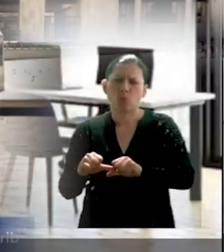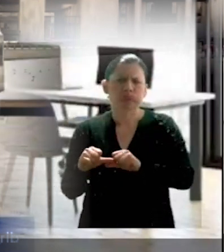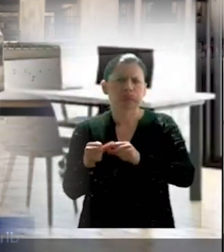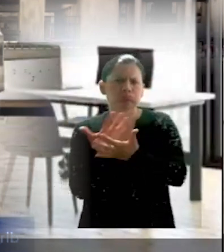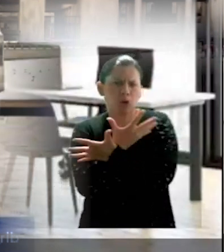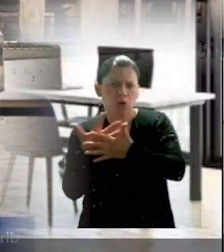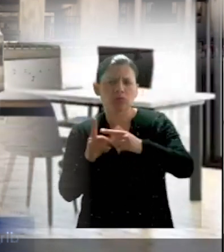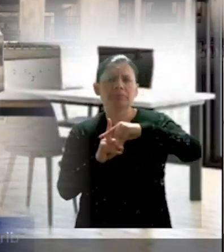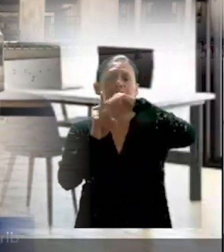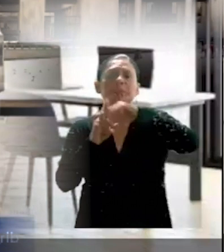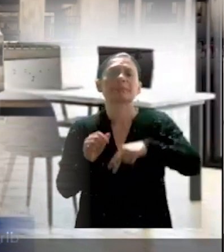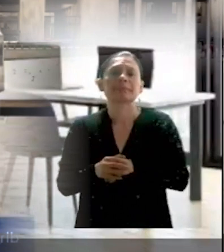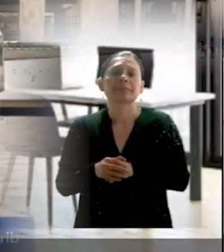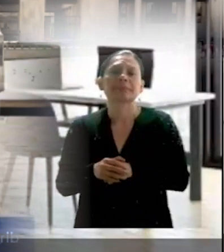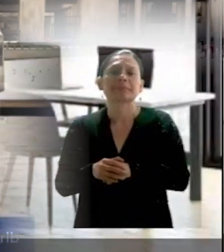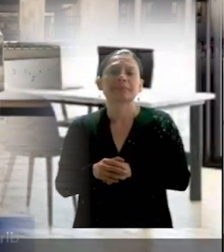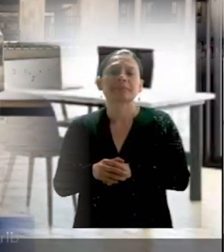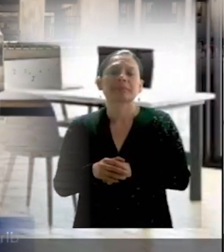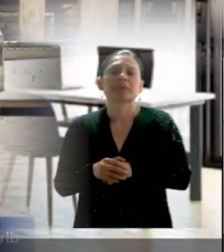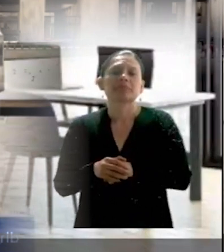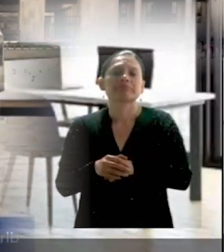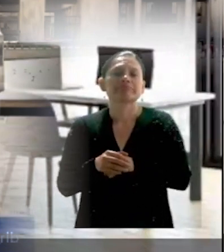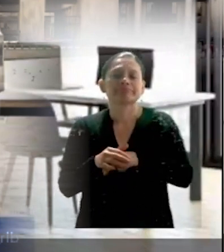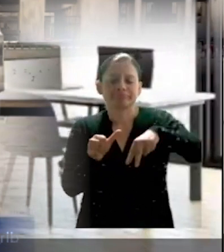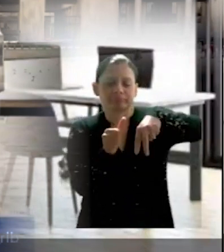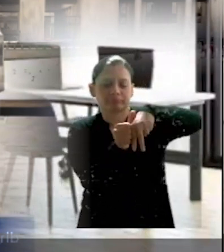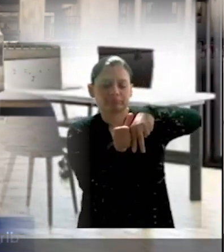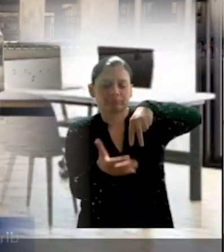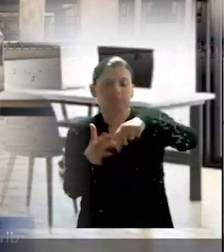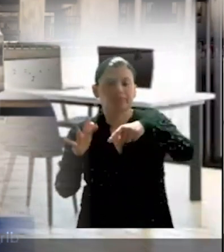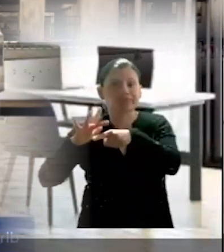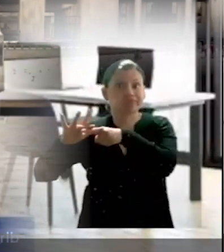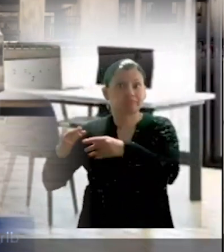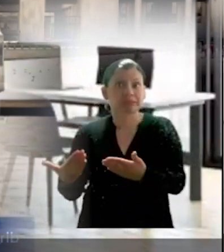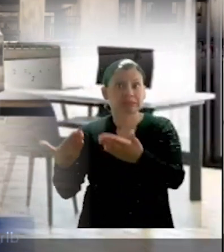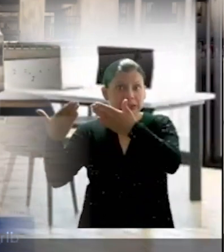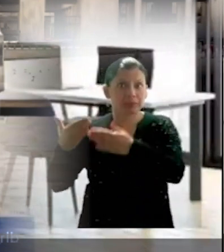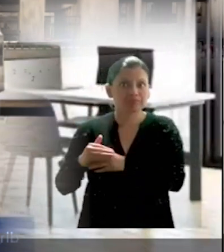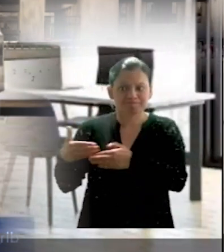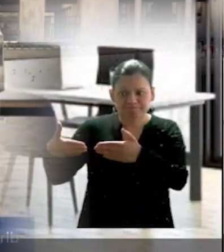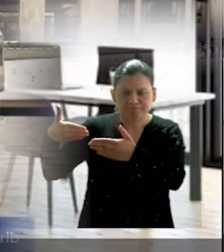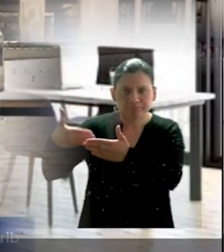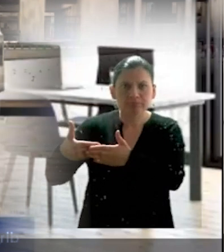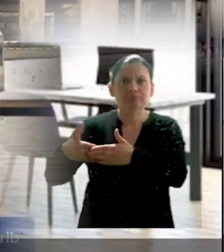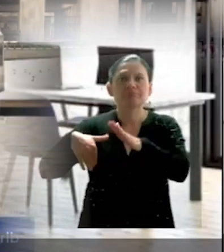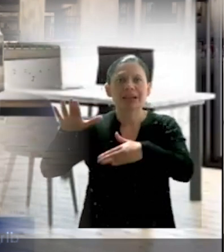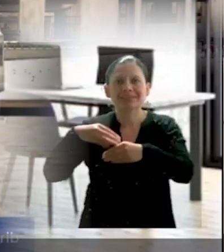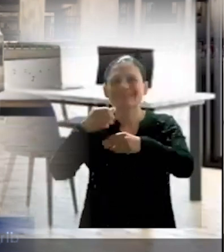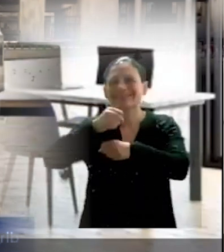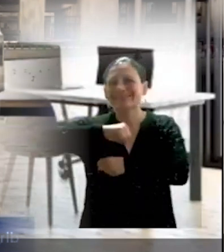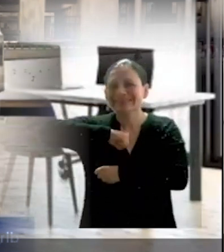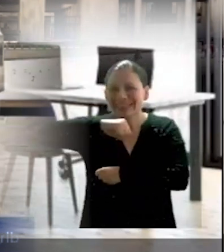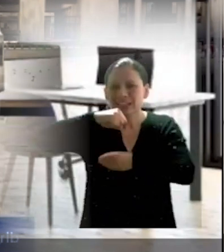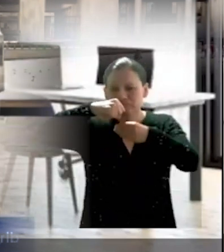de otros beneficios que ha traído la acción de tutela con el tiempo y es su expansión en diferentes aspectos